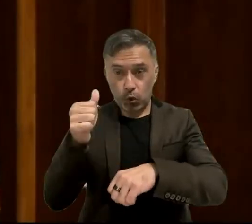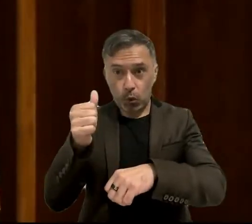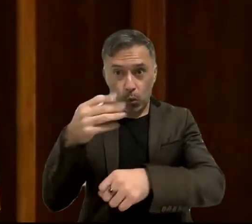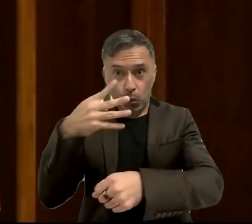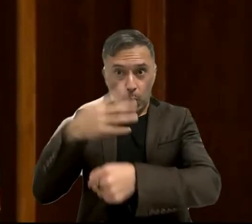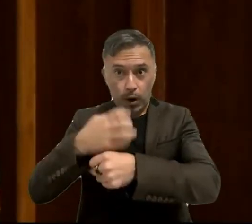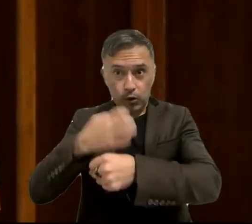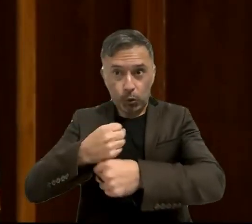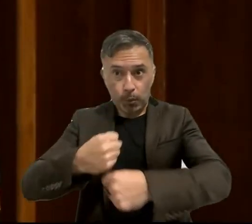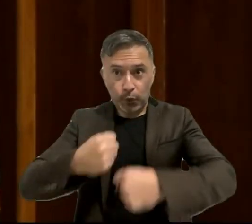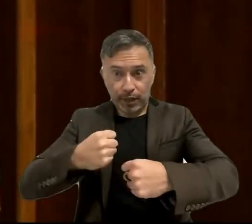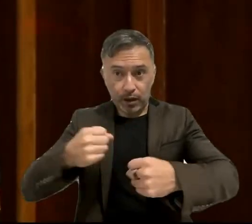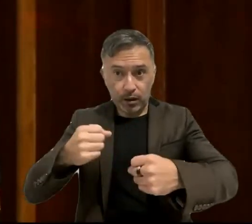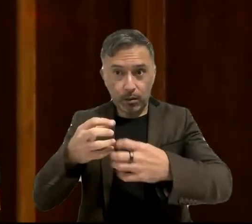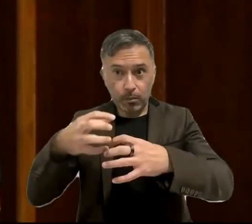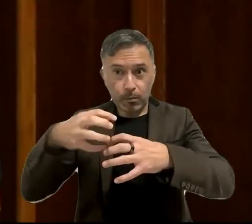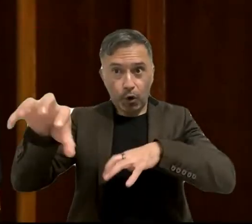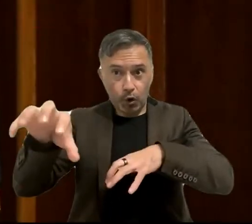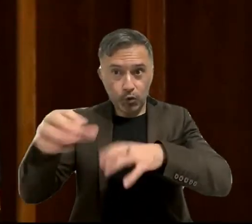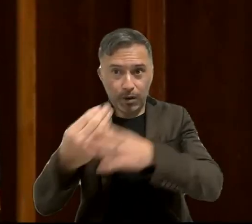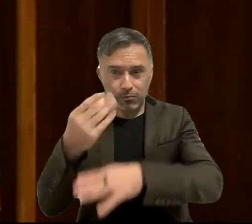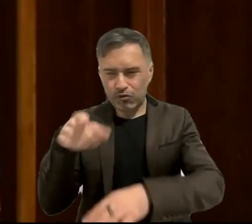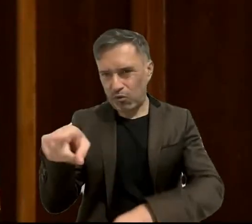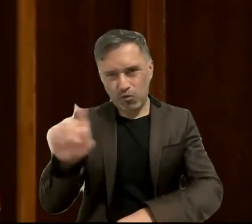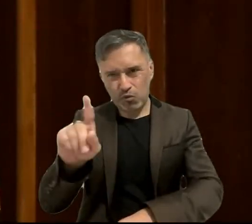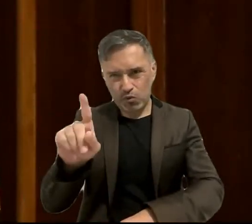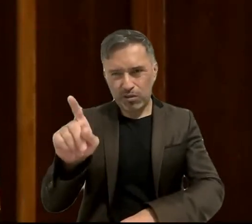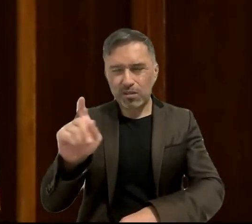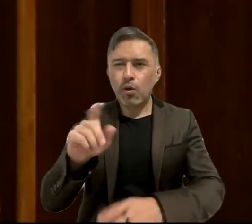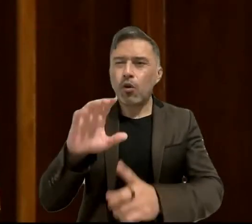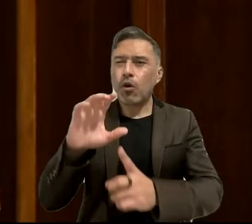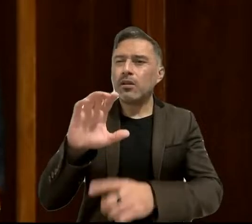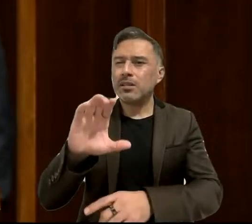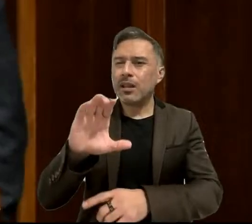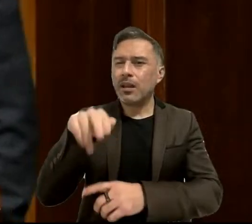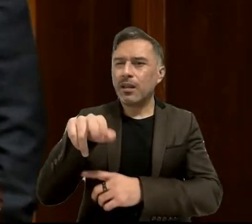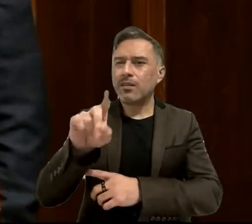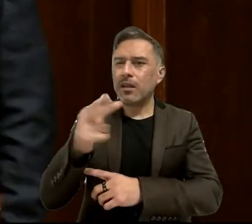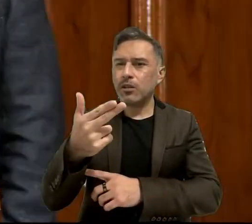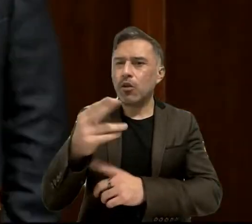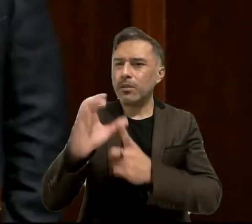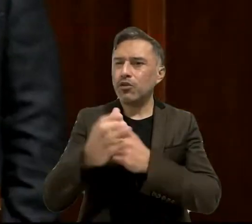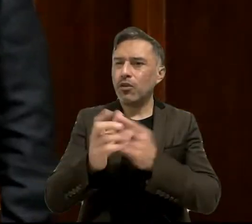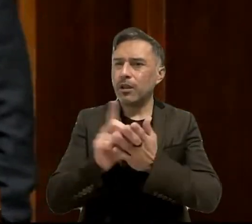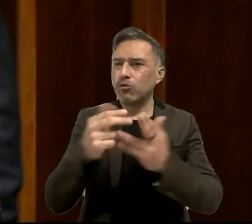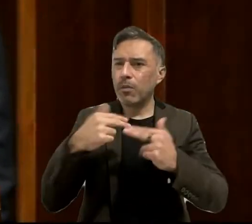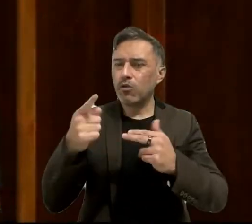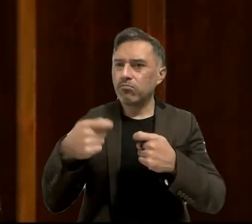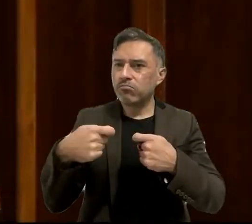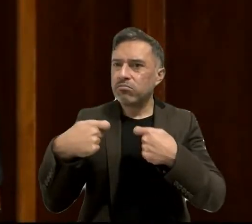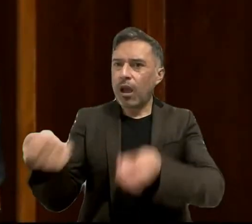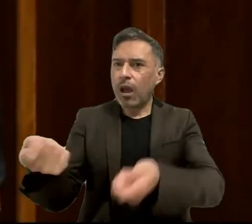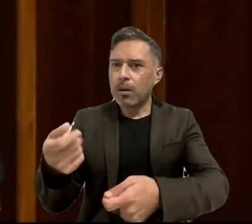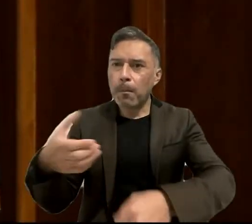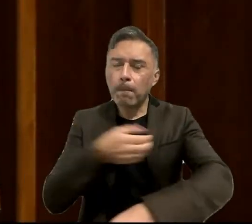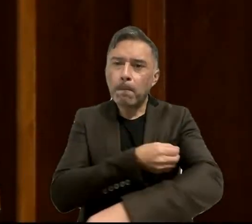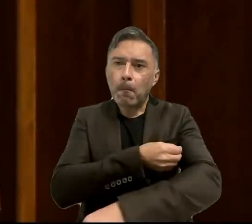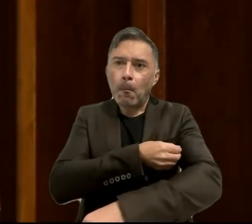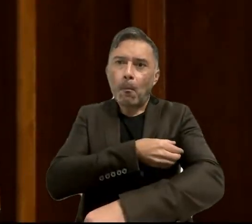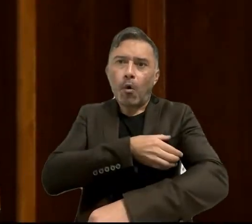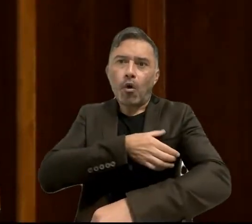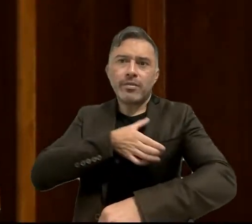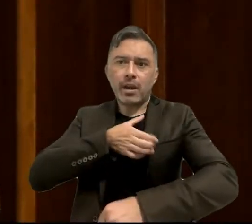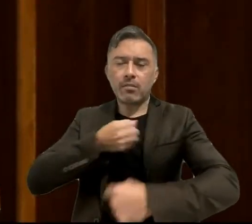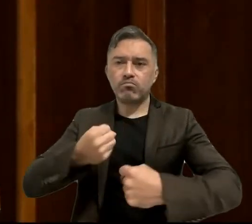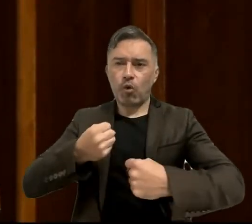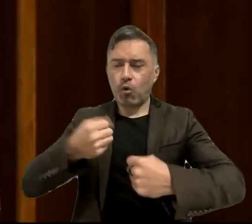que sería darle más poder a la Comisión de Derechos Humanos, sino la idea sería que las recomendaciones que genera la